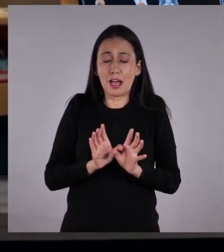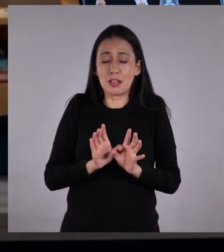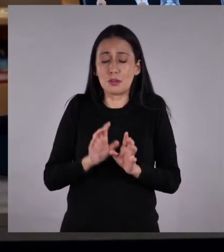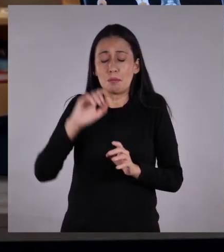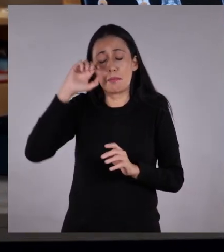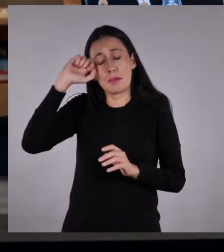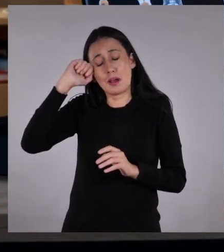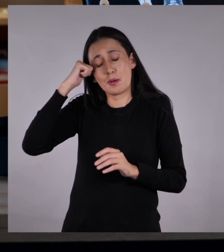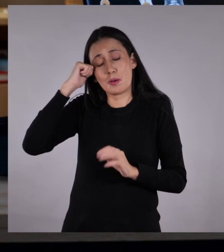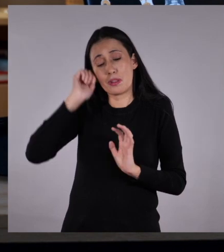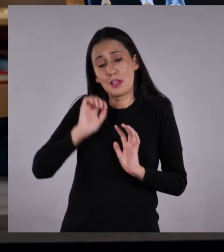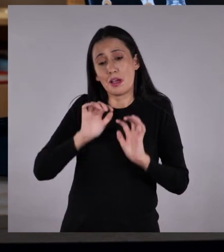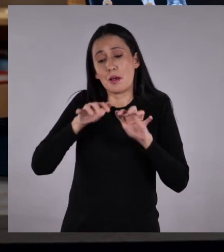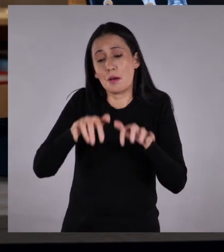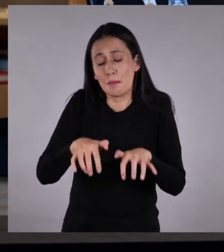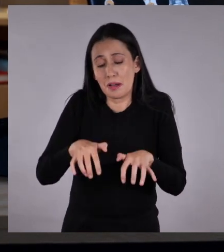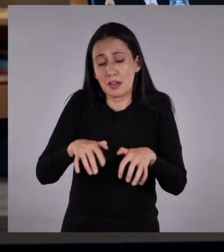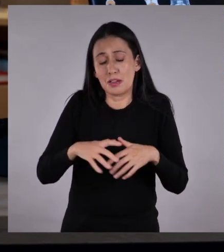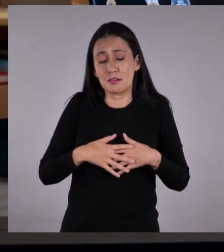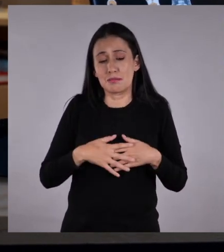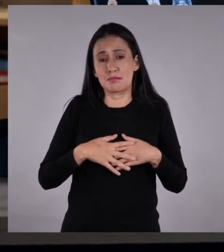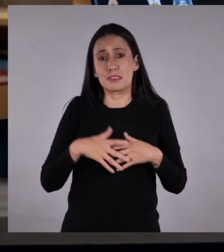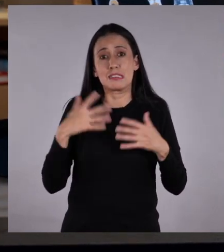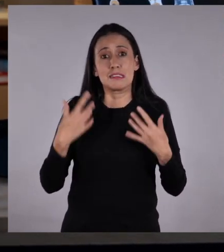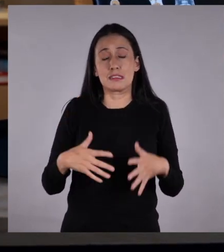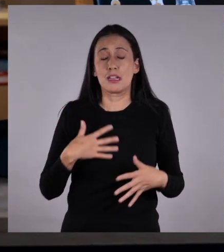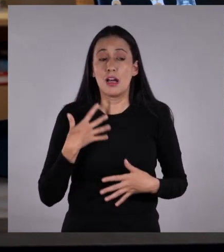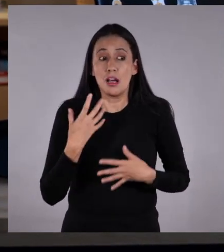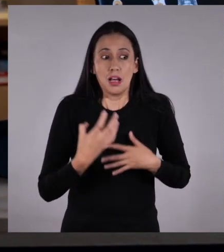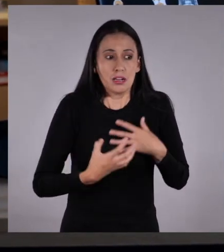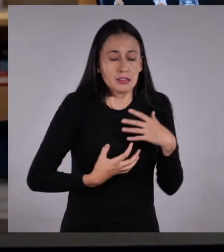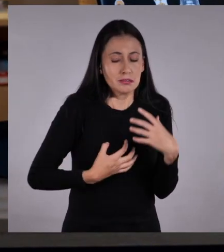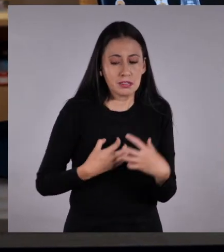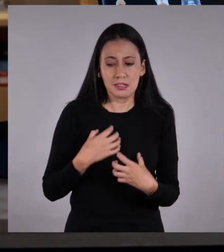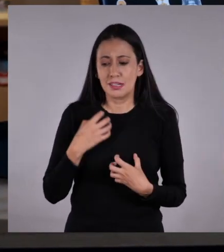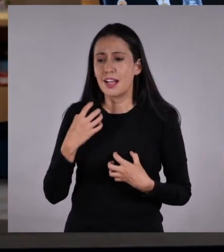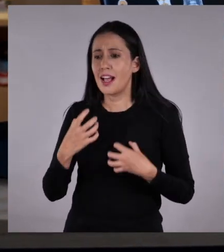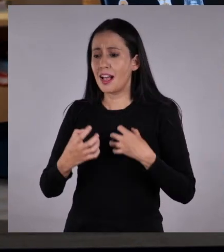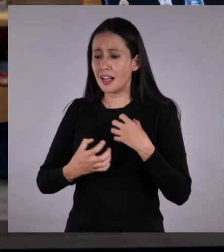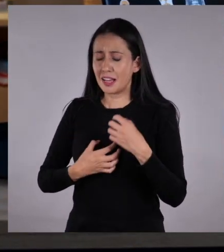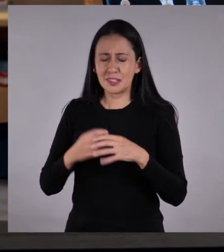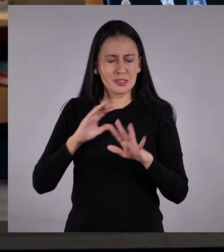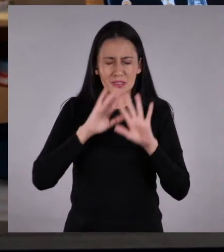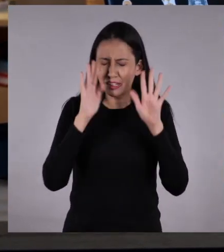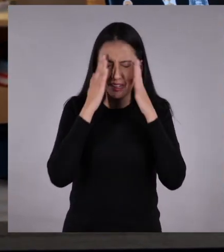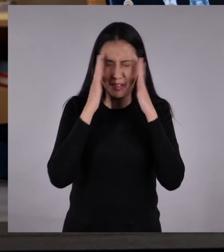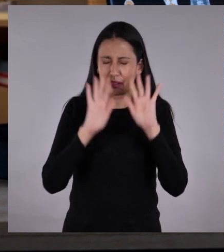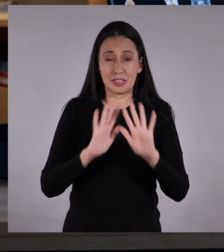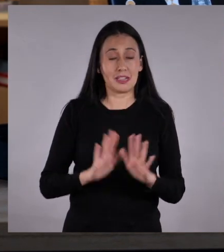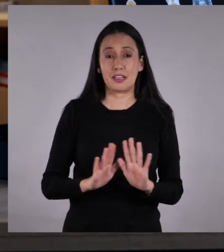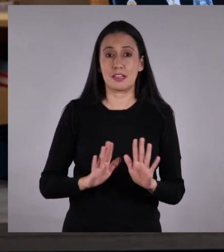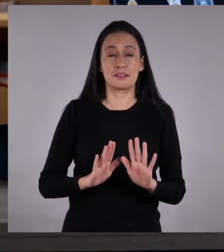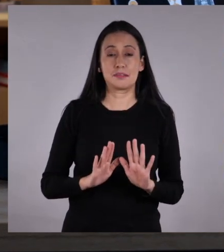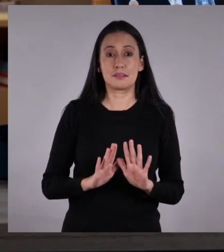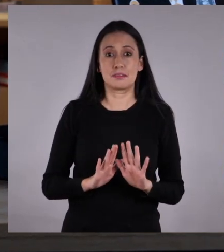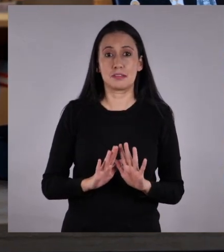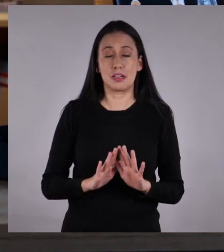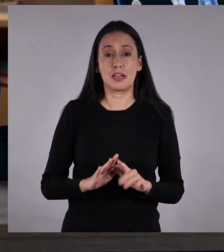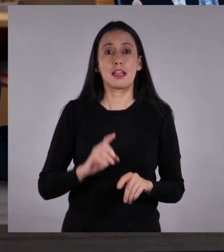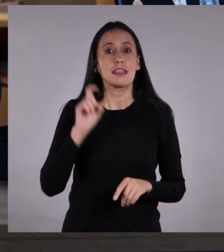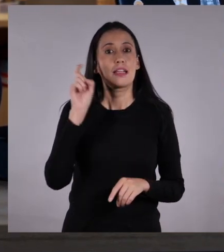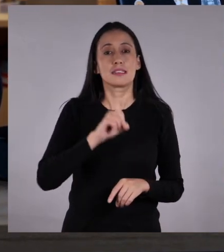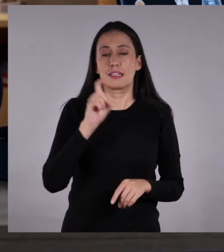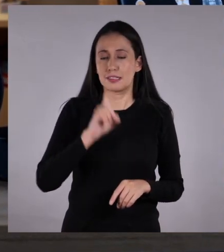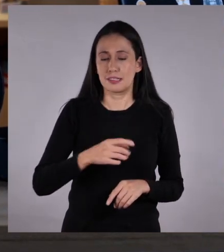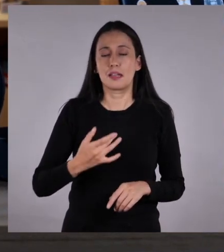punto de casi desesperación en la que sentía que ya no quería estar triste, pero era necesario pasar por esto.